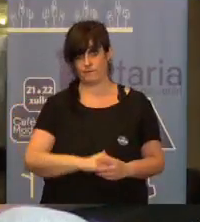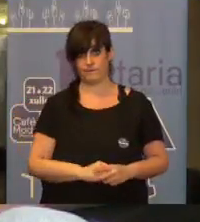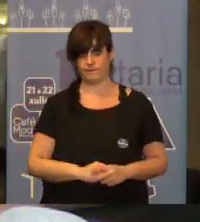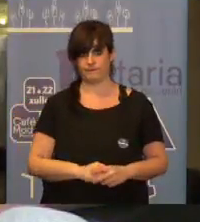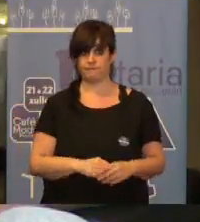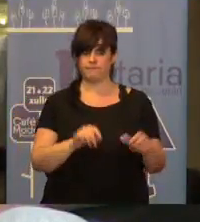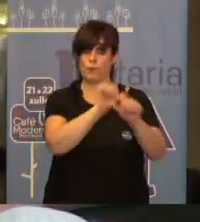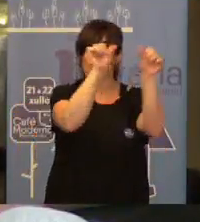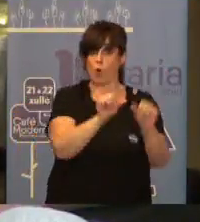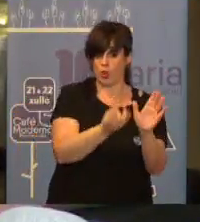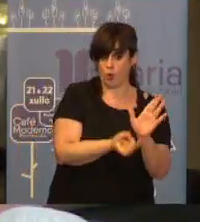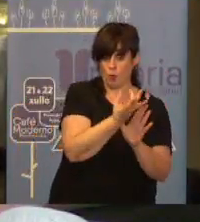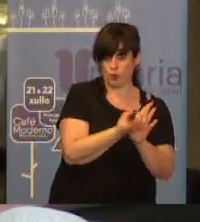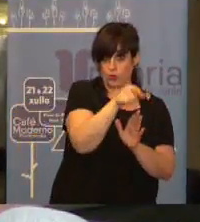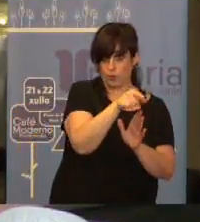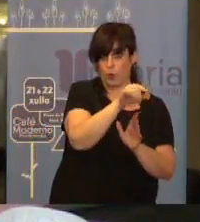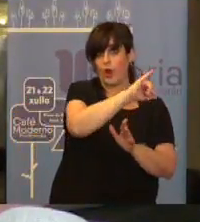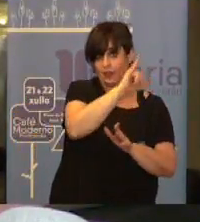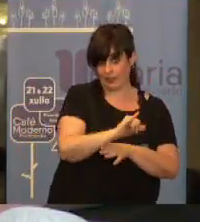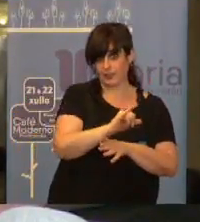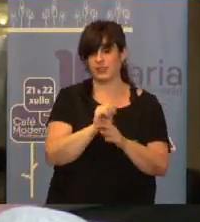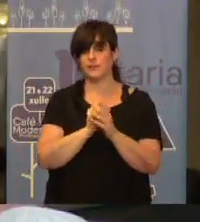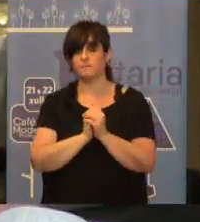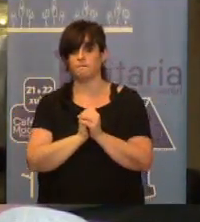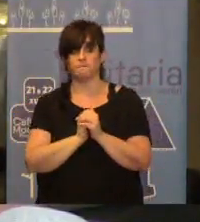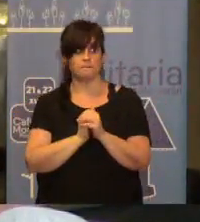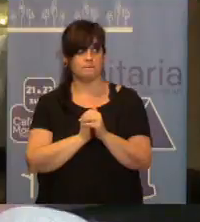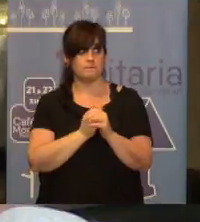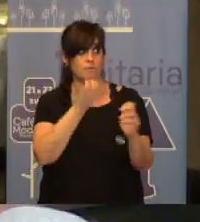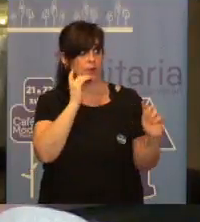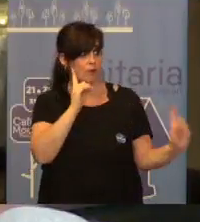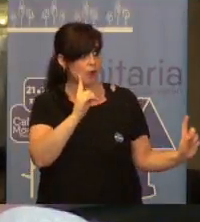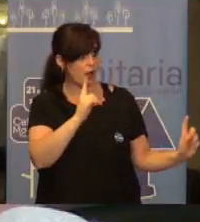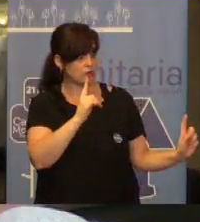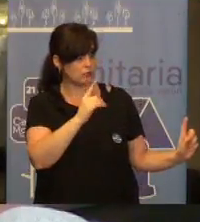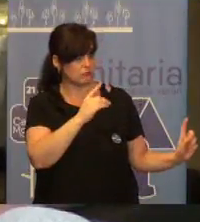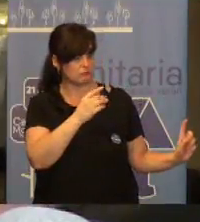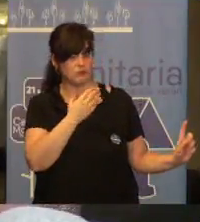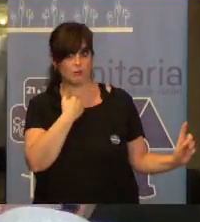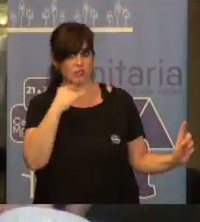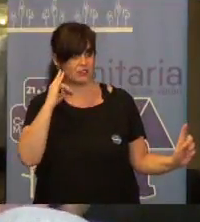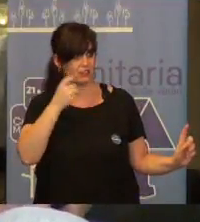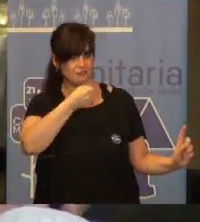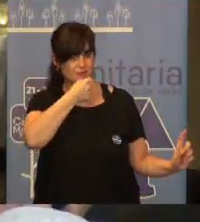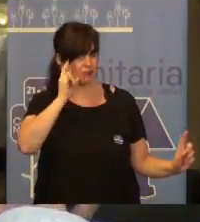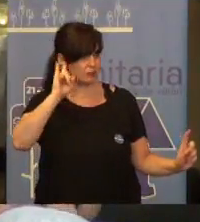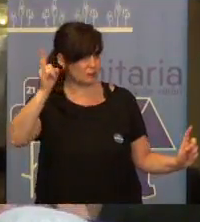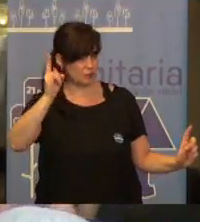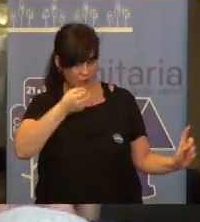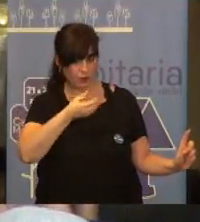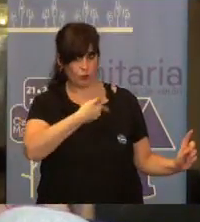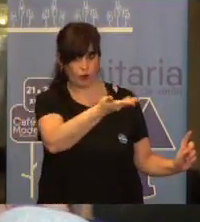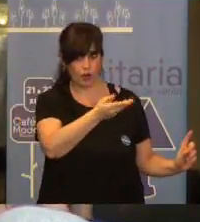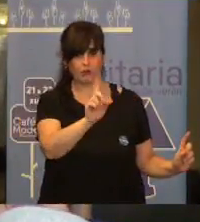modelo productivo, unha crisis de... Si queredes me quito isto e falo directamente, non? Vale, unha crisis